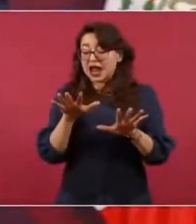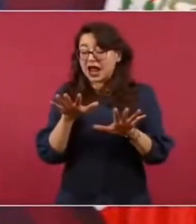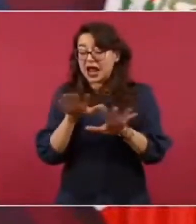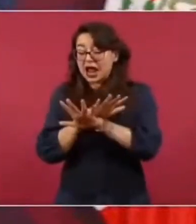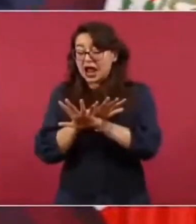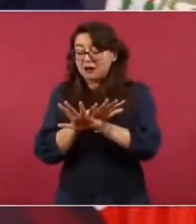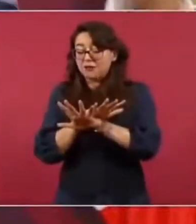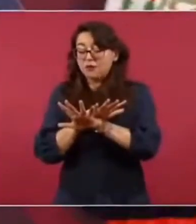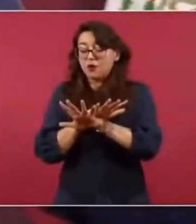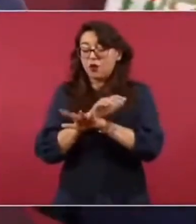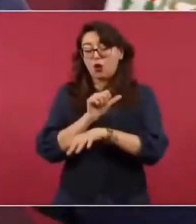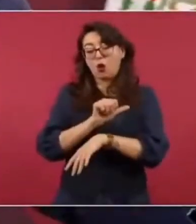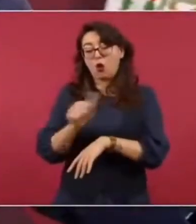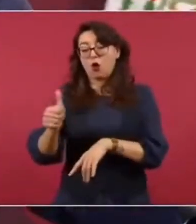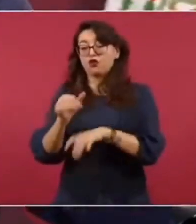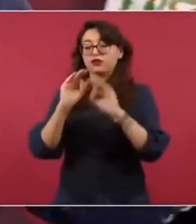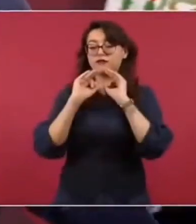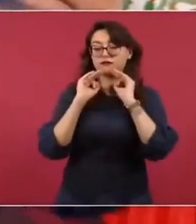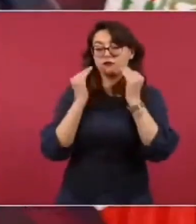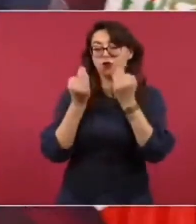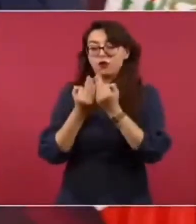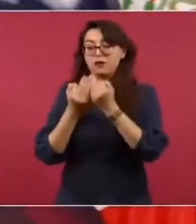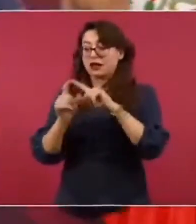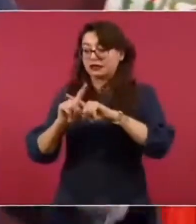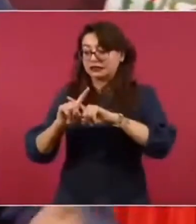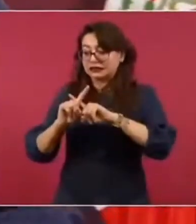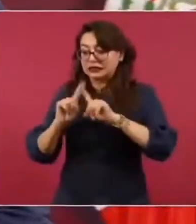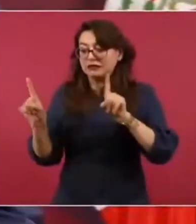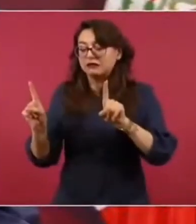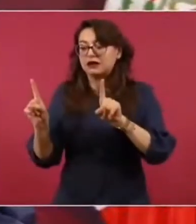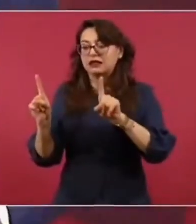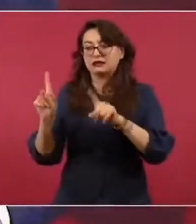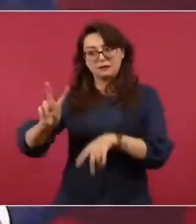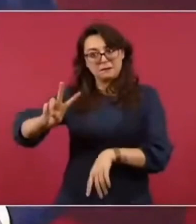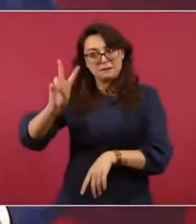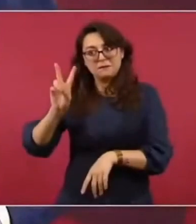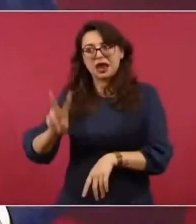llevar al país a condiciones